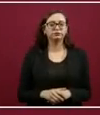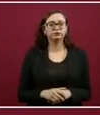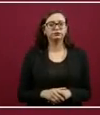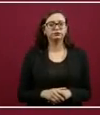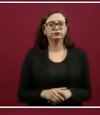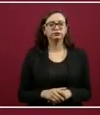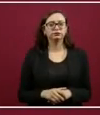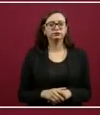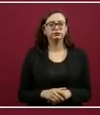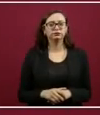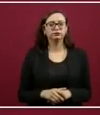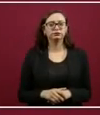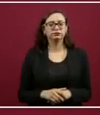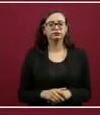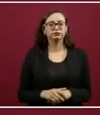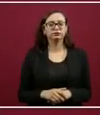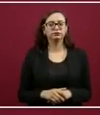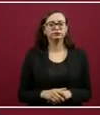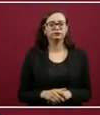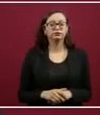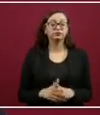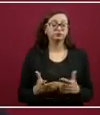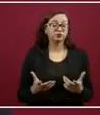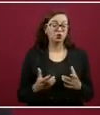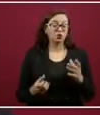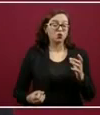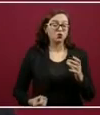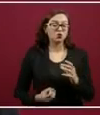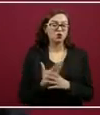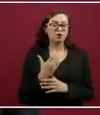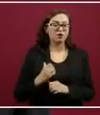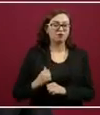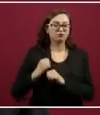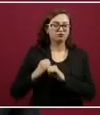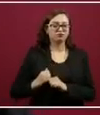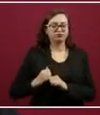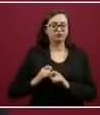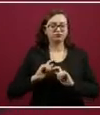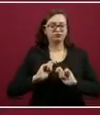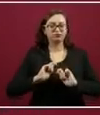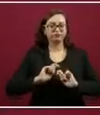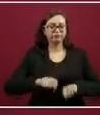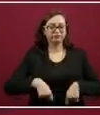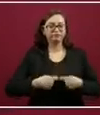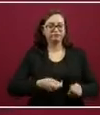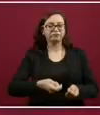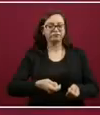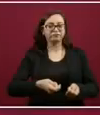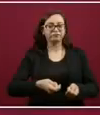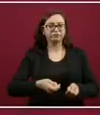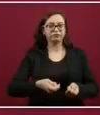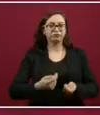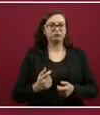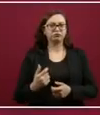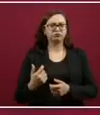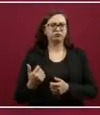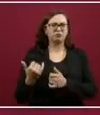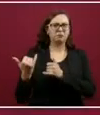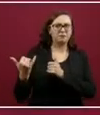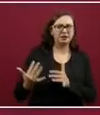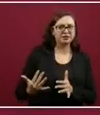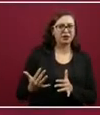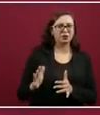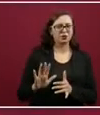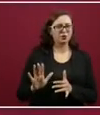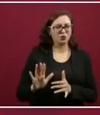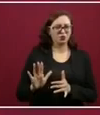sobre este encargo, no necesariamente cargo, sino